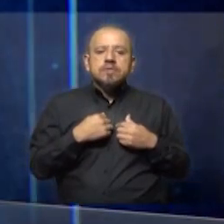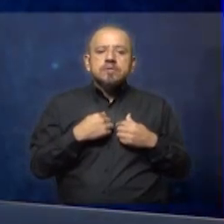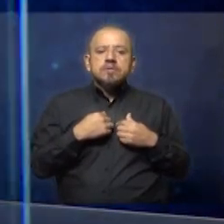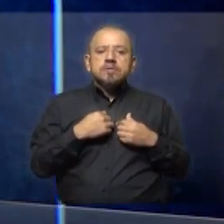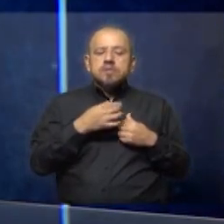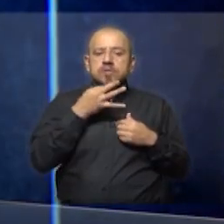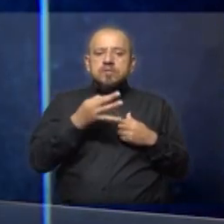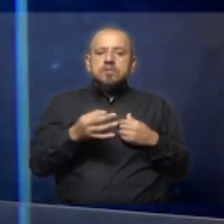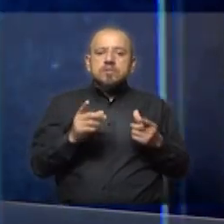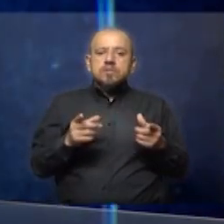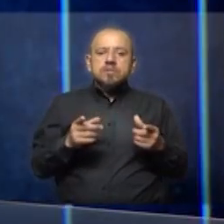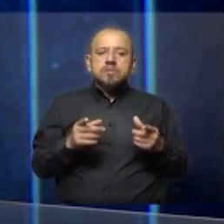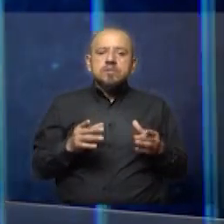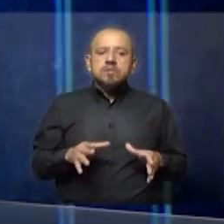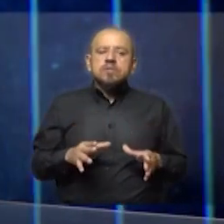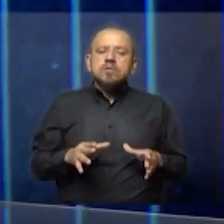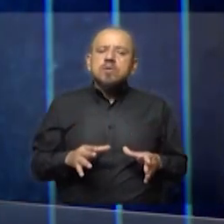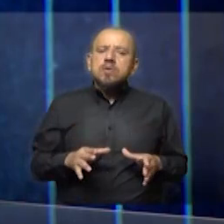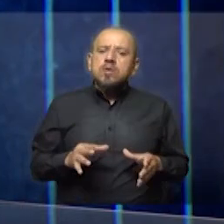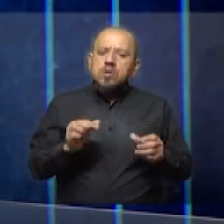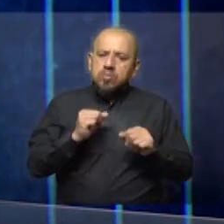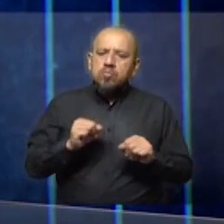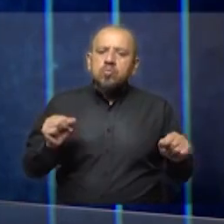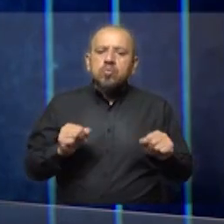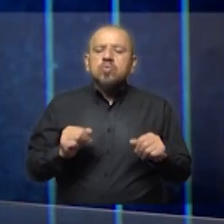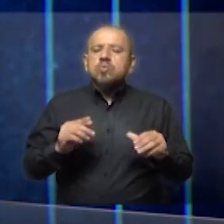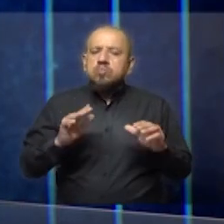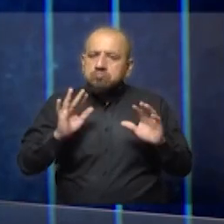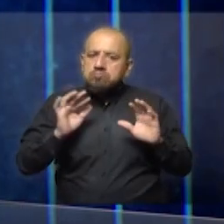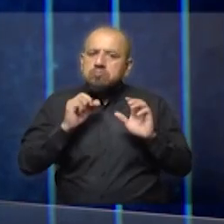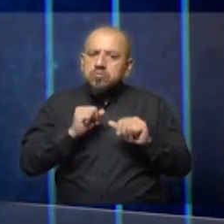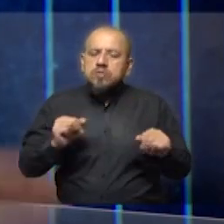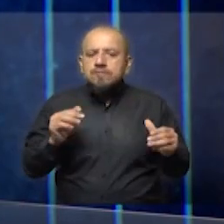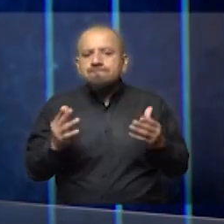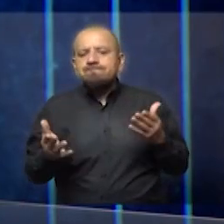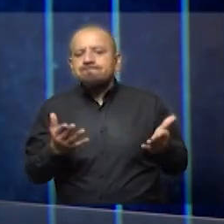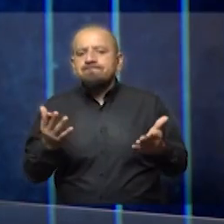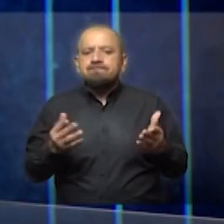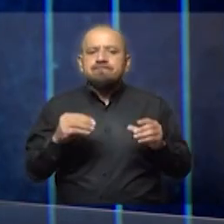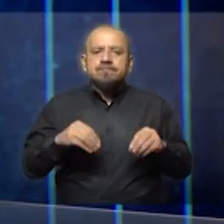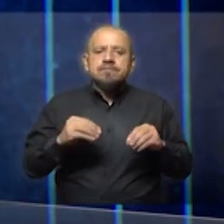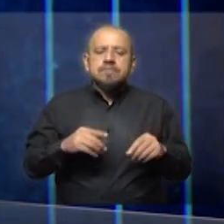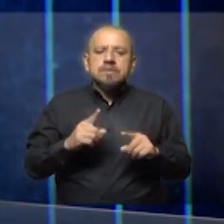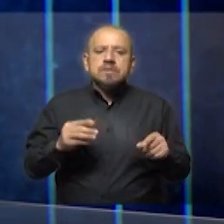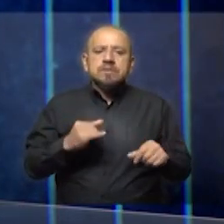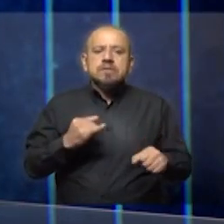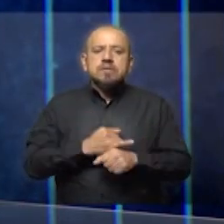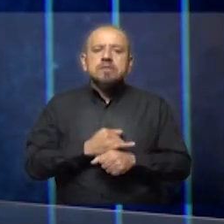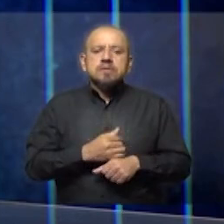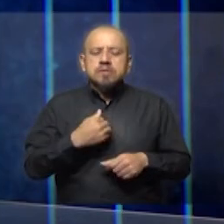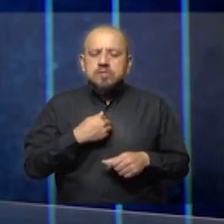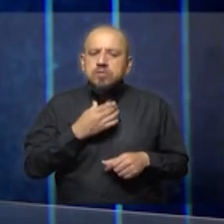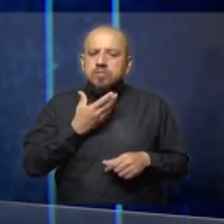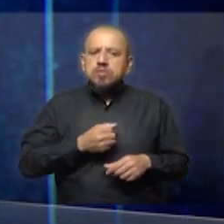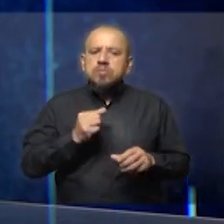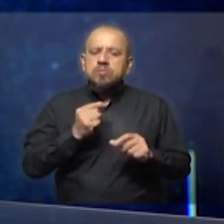hice que pudo algo así como que pudo haber sido tímido no errar no equivocarse estaba convencido